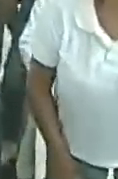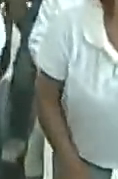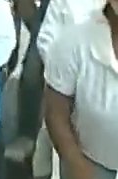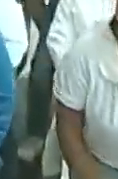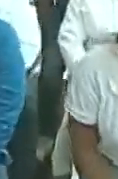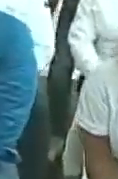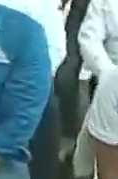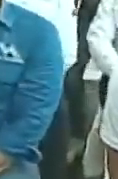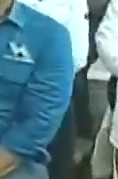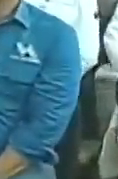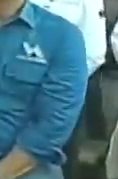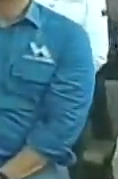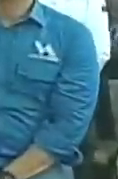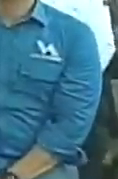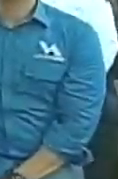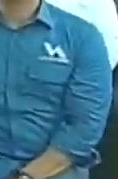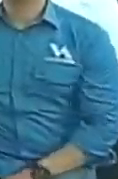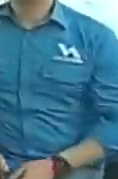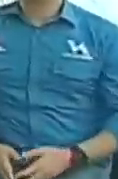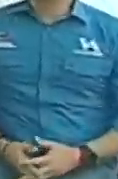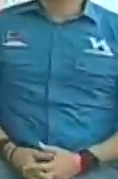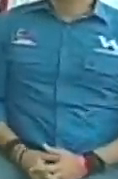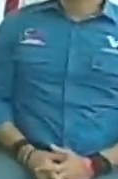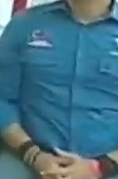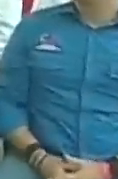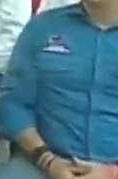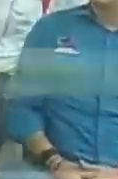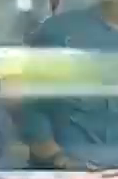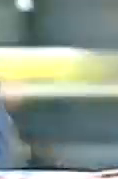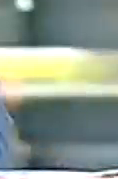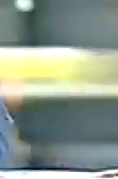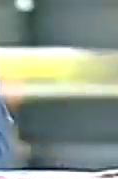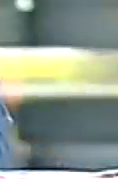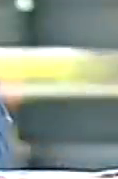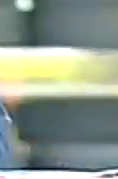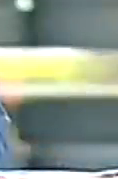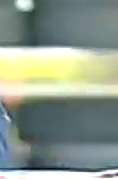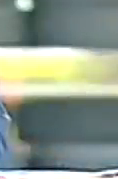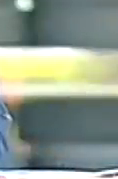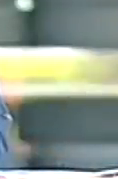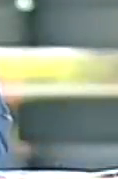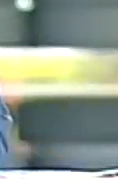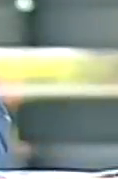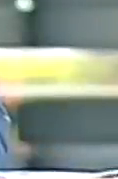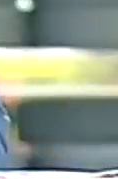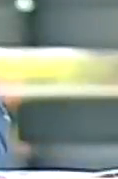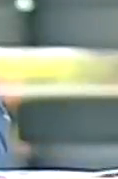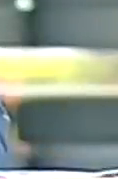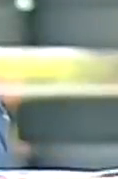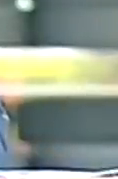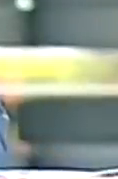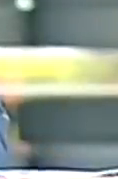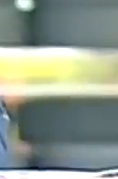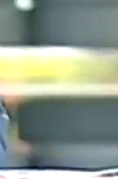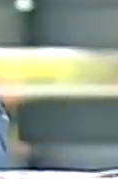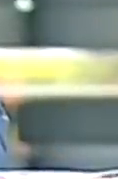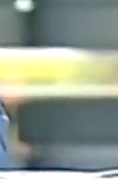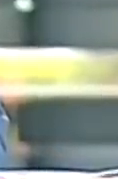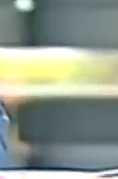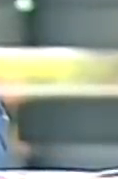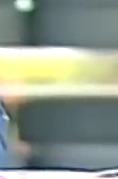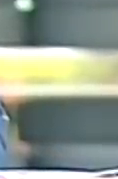Orquesta de Ray Herrera y de Cepillín. Un aplauso, vale, esta orquesta suena bien,